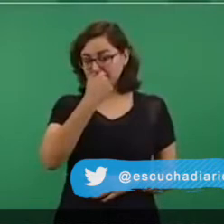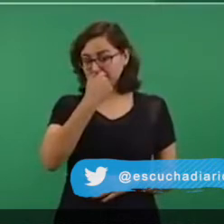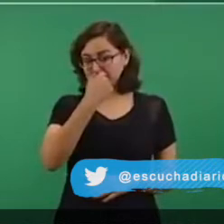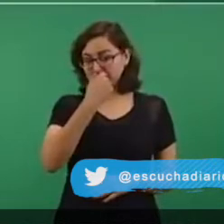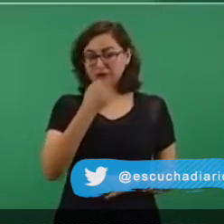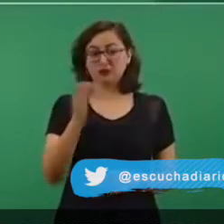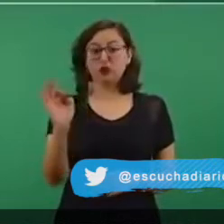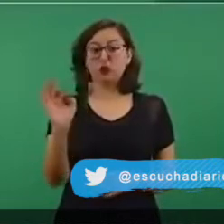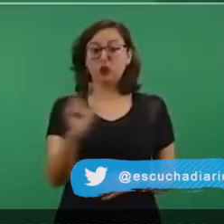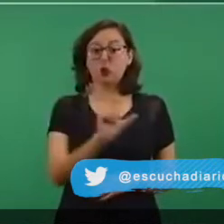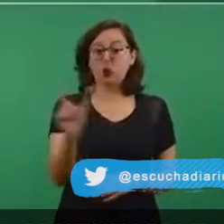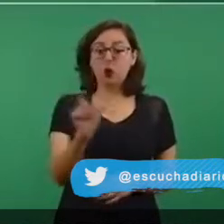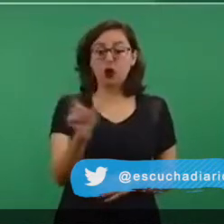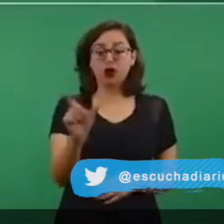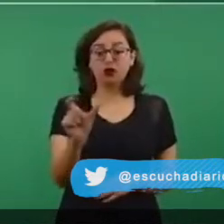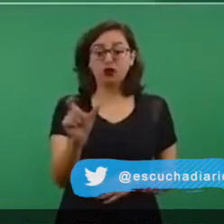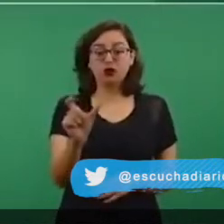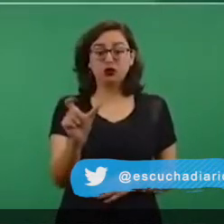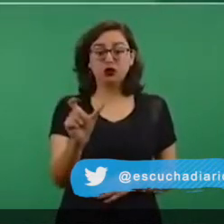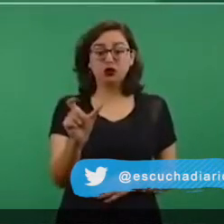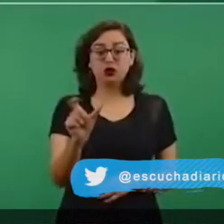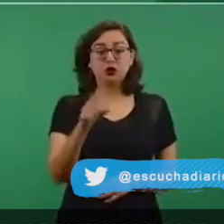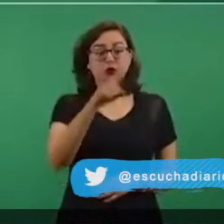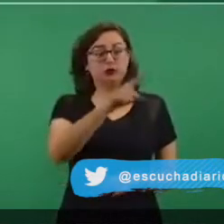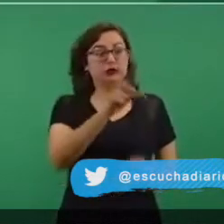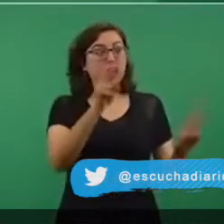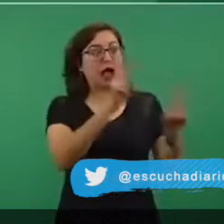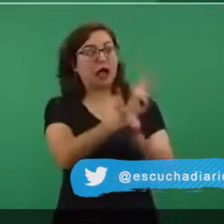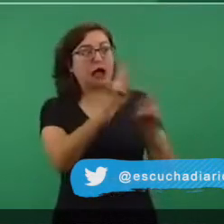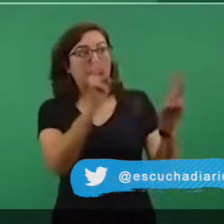de la energía eólica,